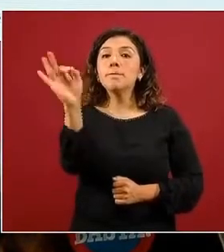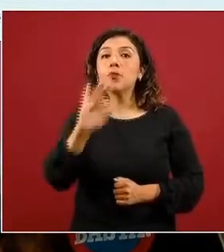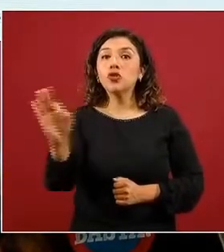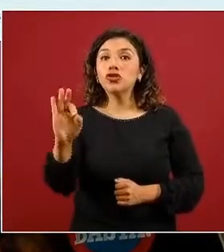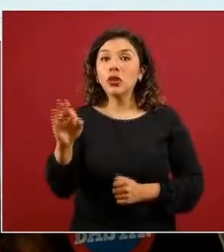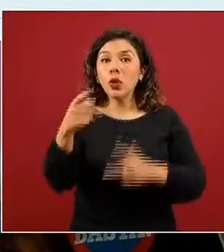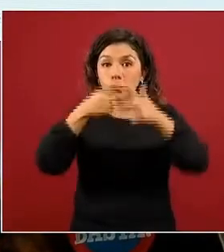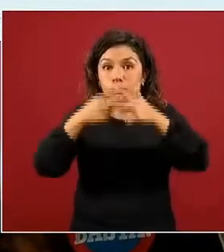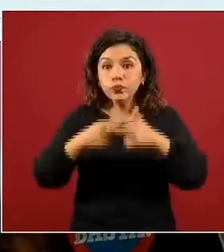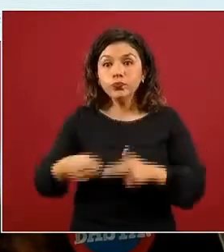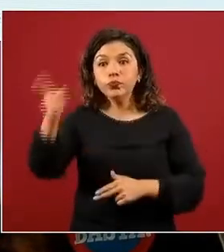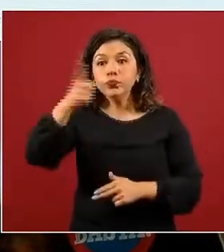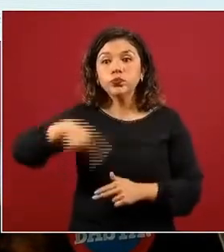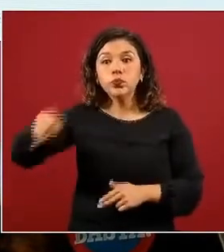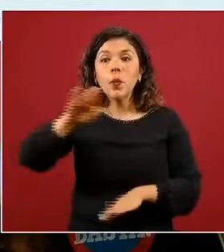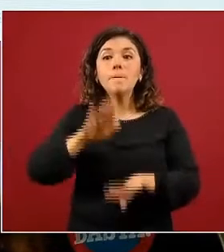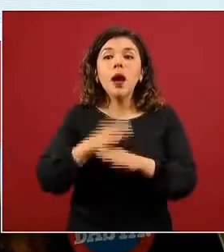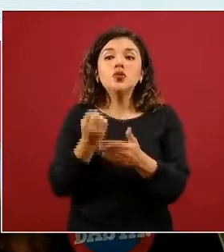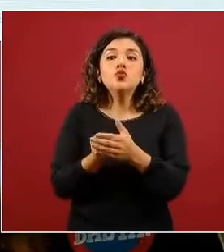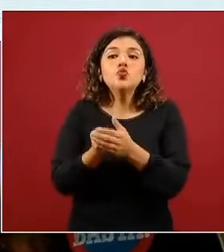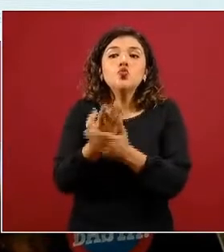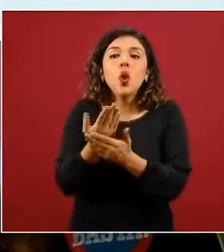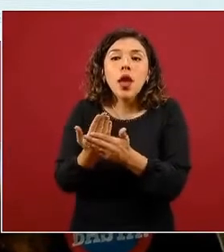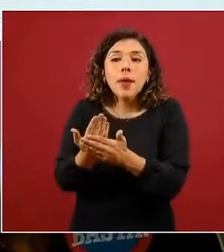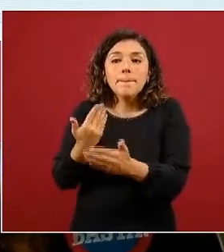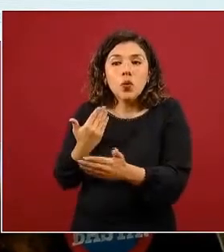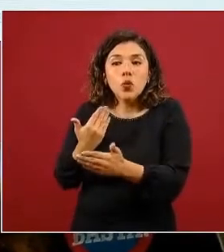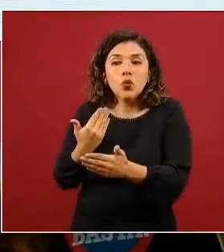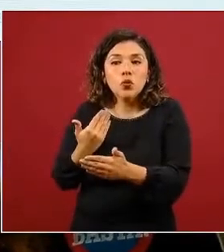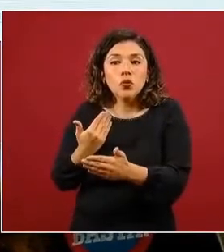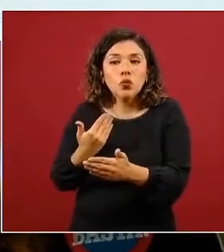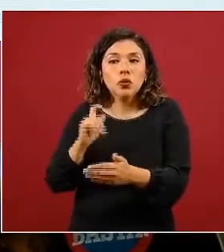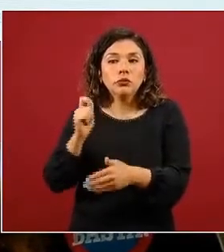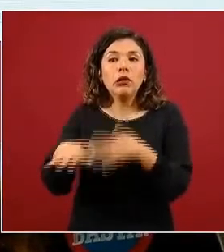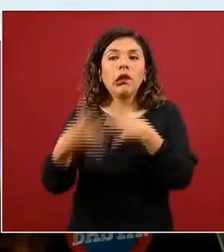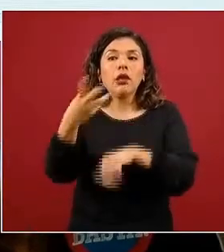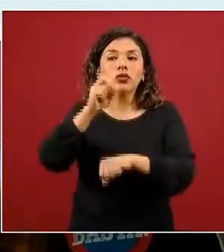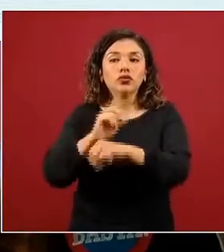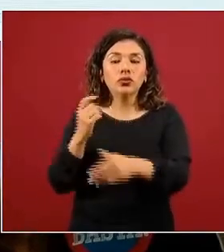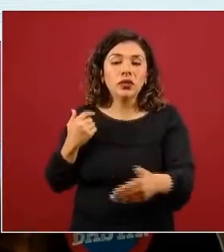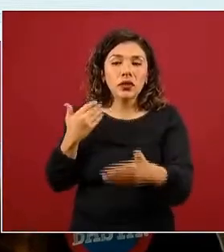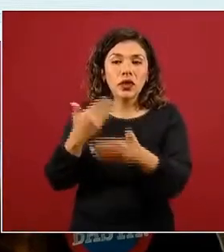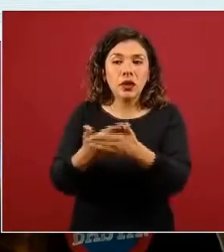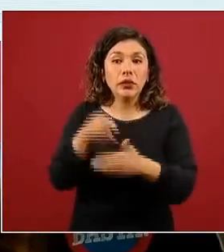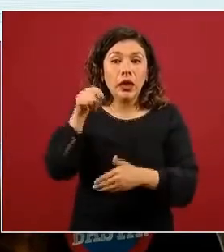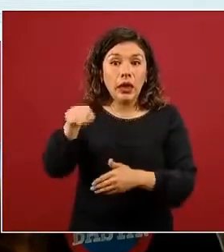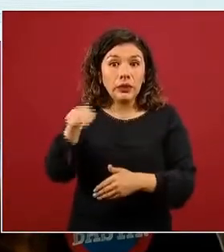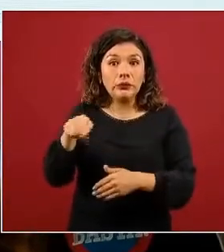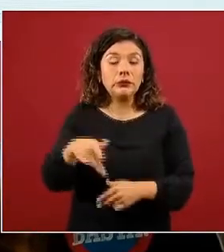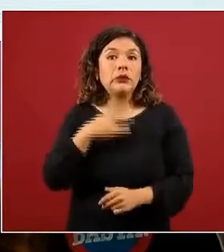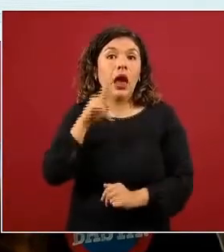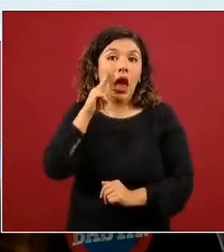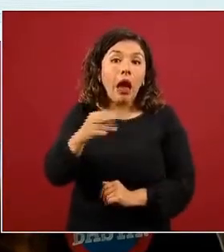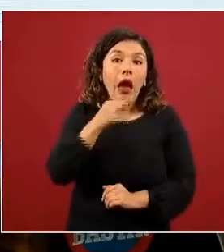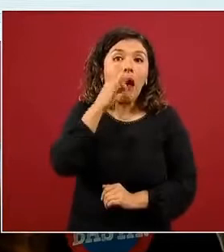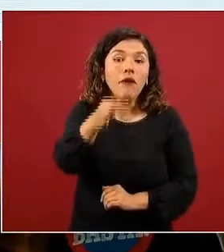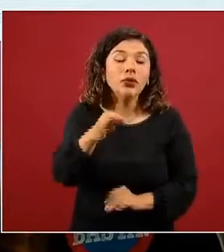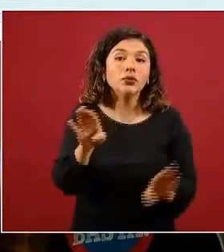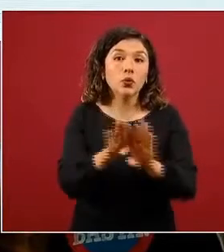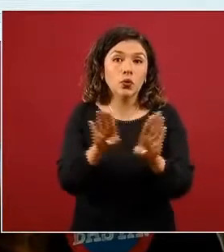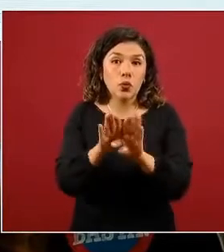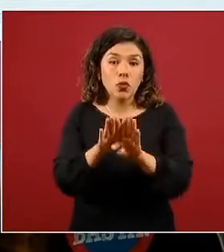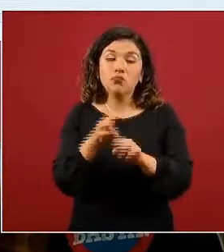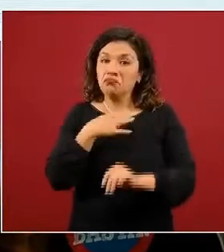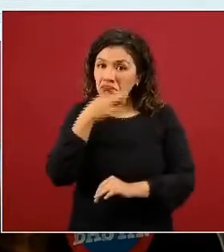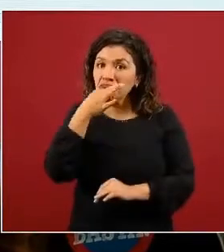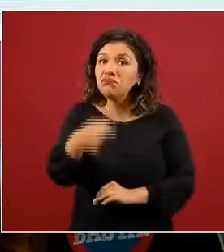casos estimados que son más recientes, de los últimos 14 días. Esta es una señal que, como hemos dicho